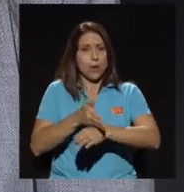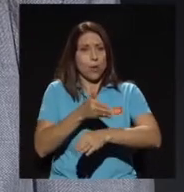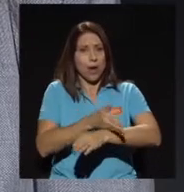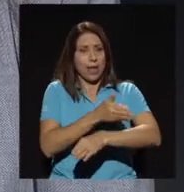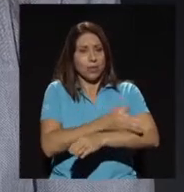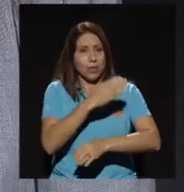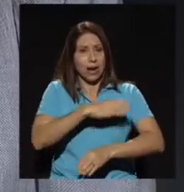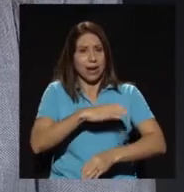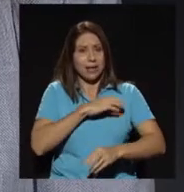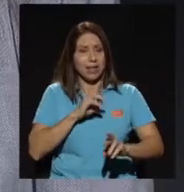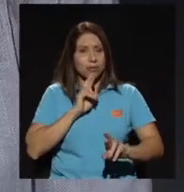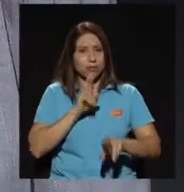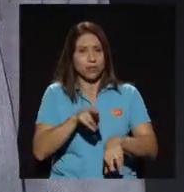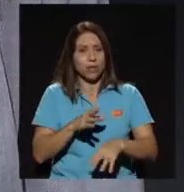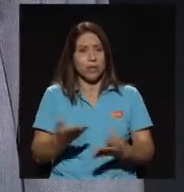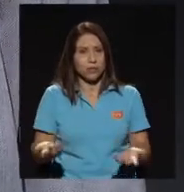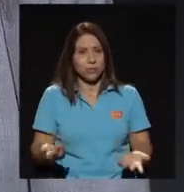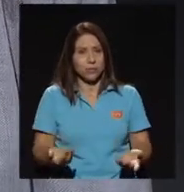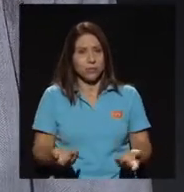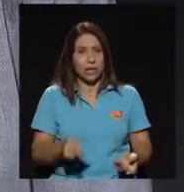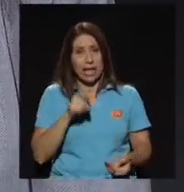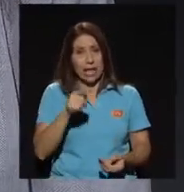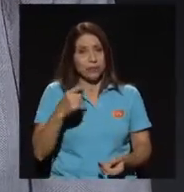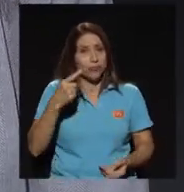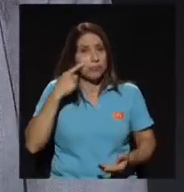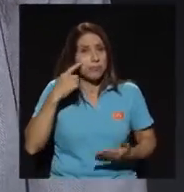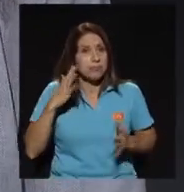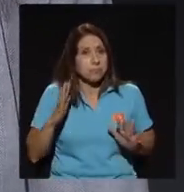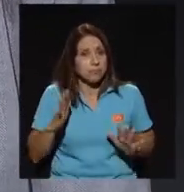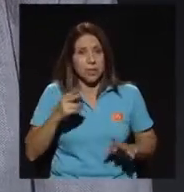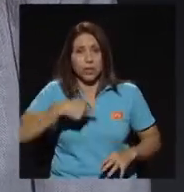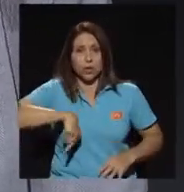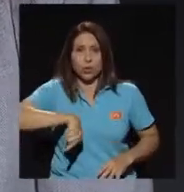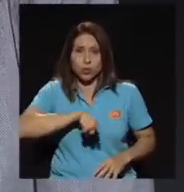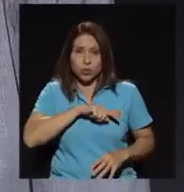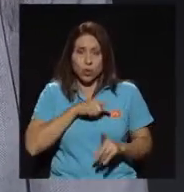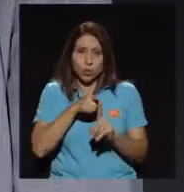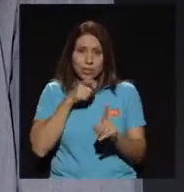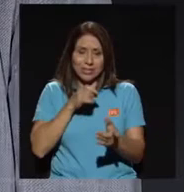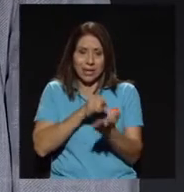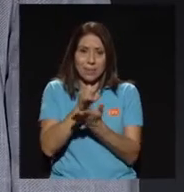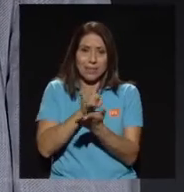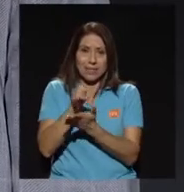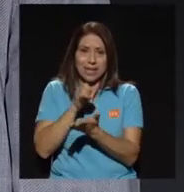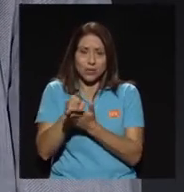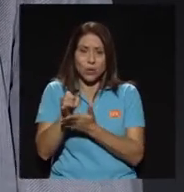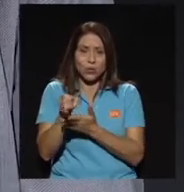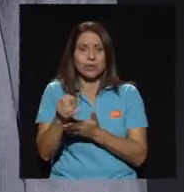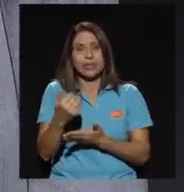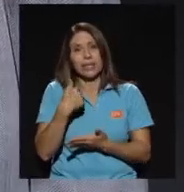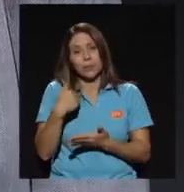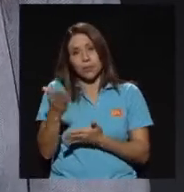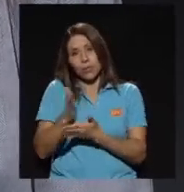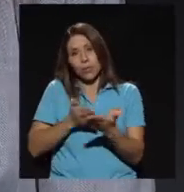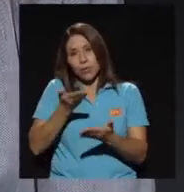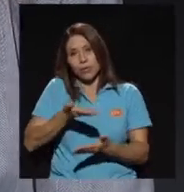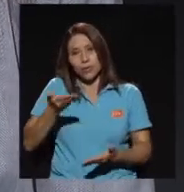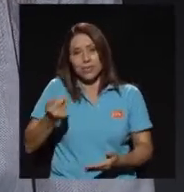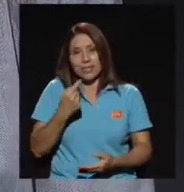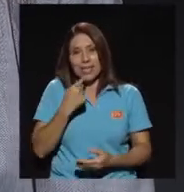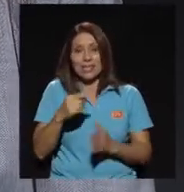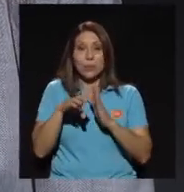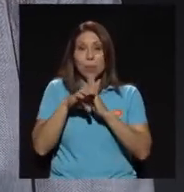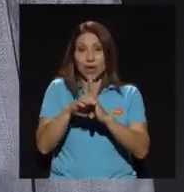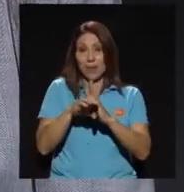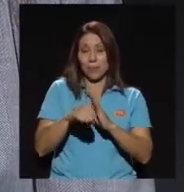en las regiones. Y bueno, y eso está por verse. Nosotros, particularmente desde la investigación, tenemos algunas cosas que decir. Por ejemplo, sobre